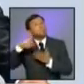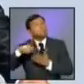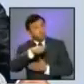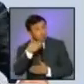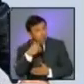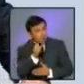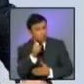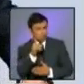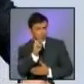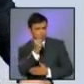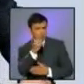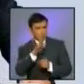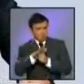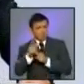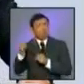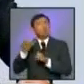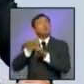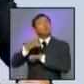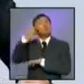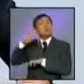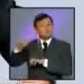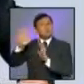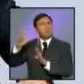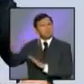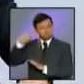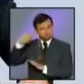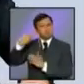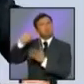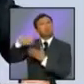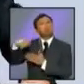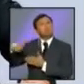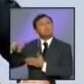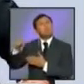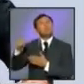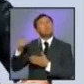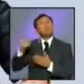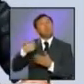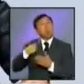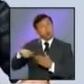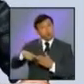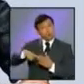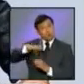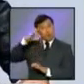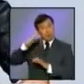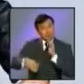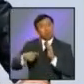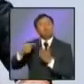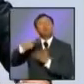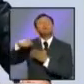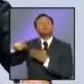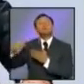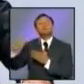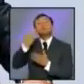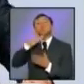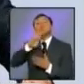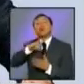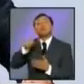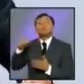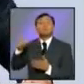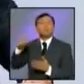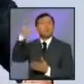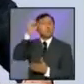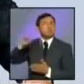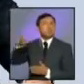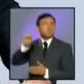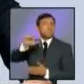esto tienen quedarse un Madrazo en el ego Dejar de creer que ustedes lo saben todo